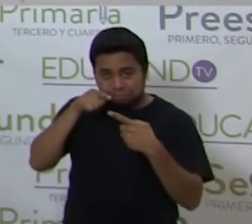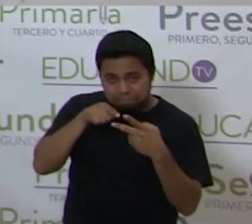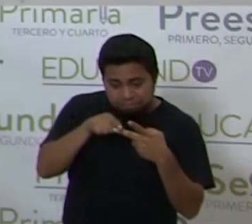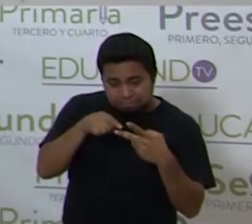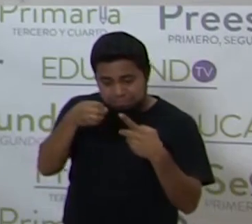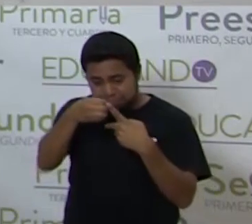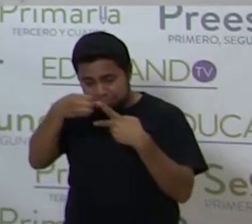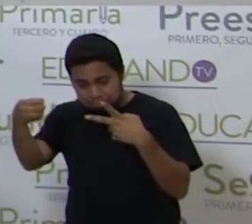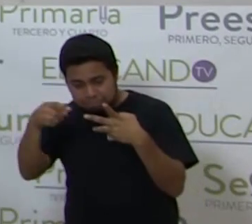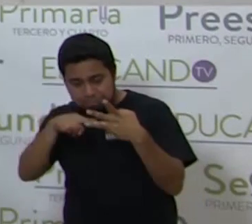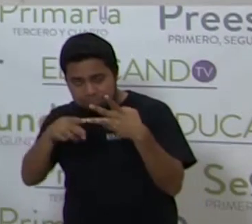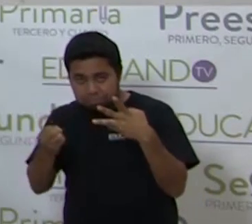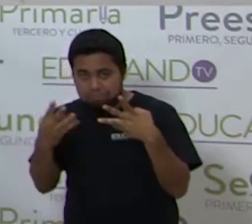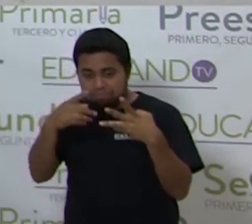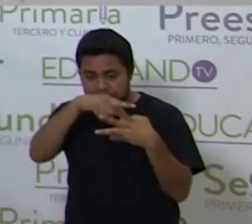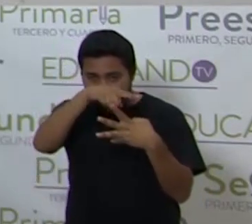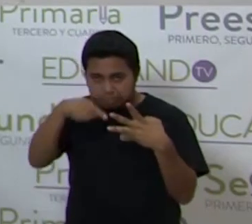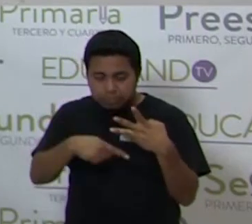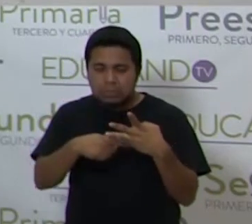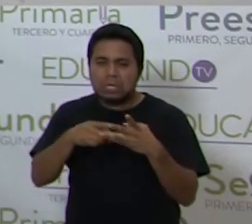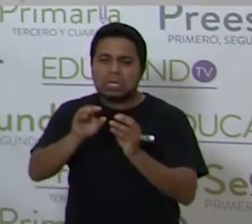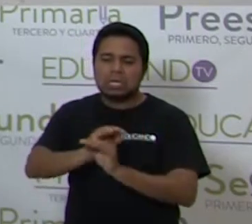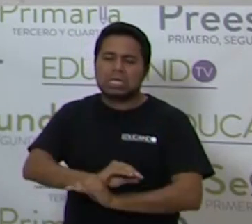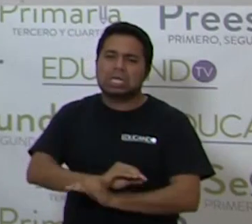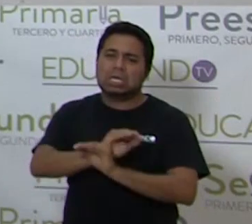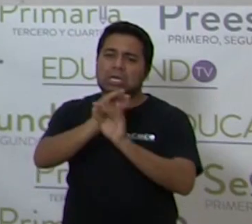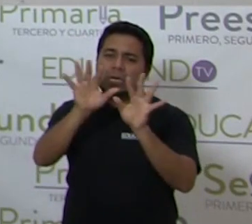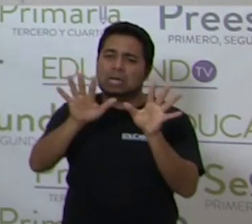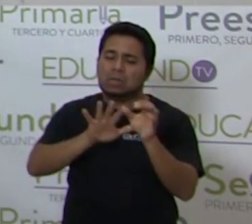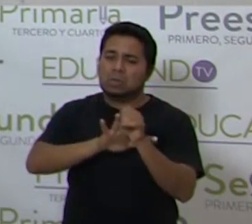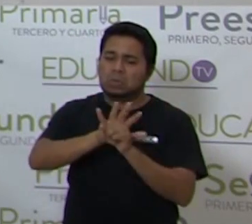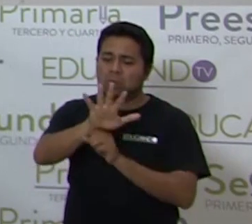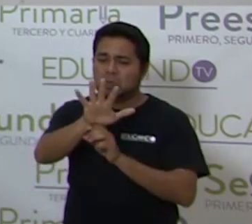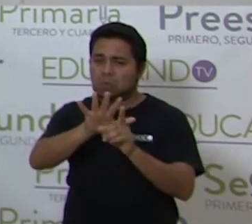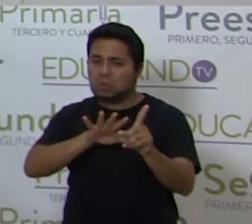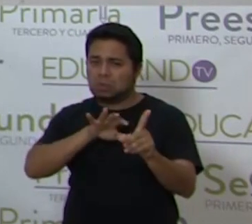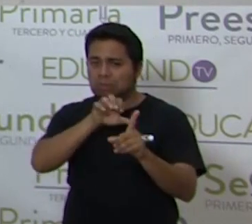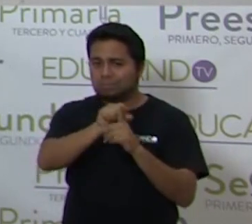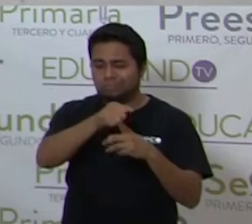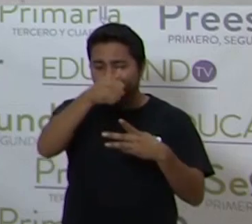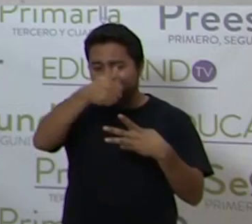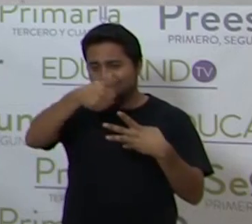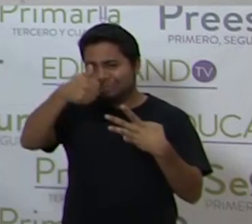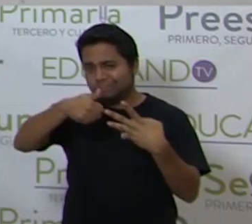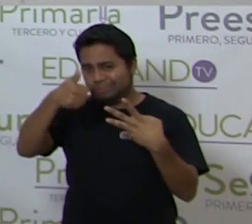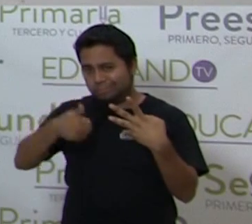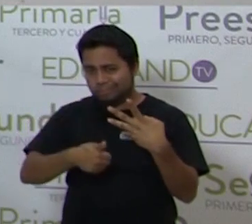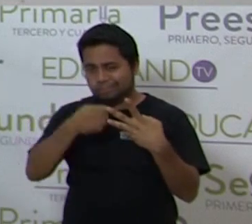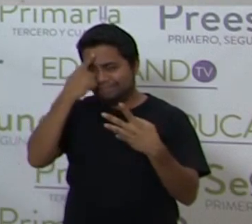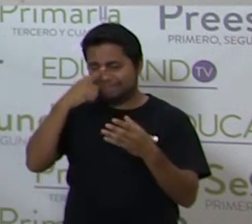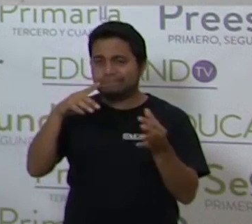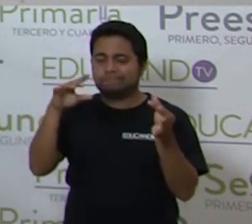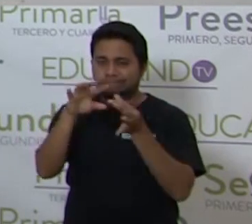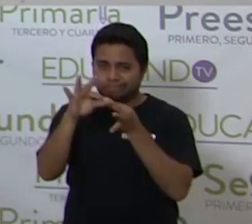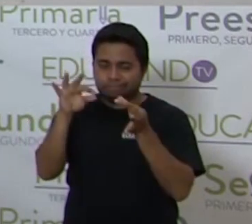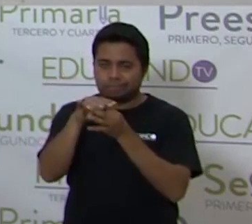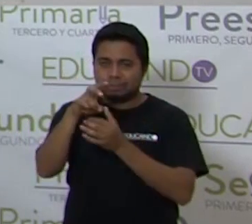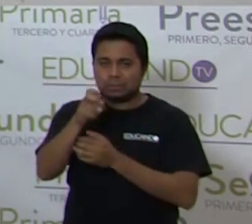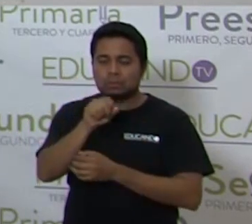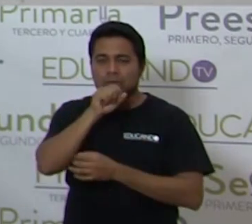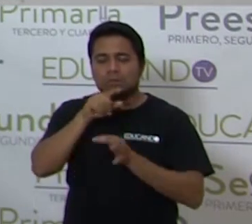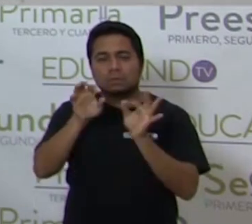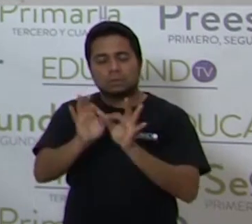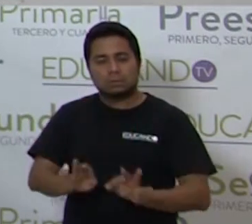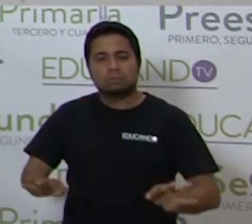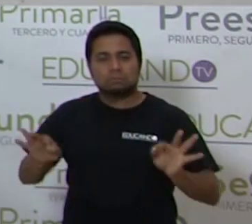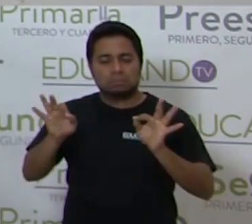a la cantidad tener muy claro qué es lo que se quiere alcanzar en cada una de las instrucciones y sobre todo